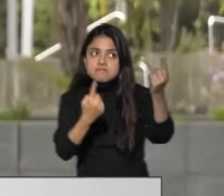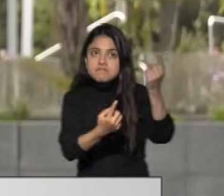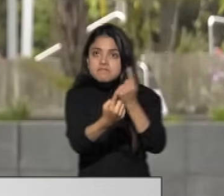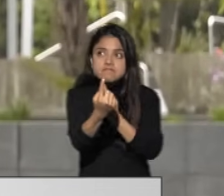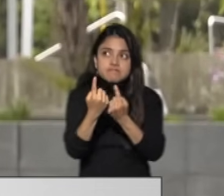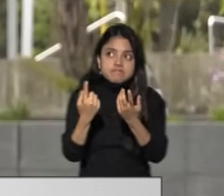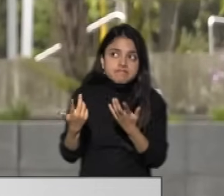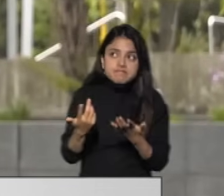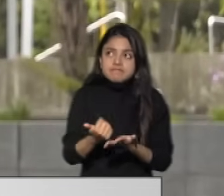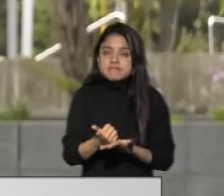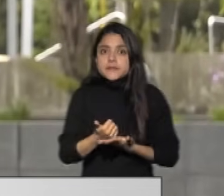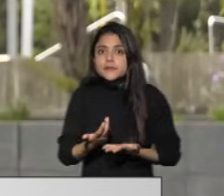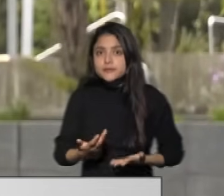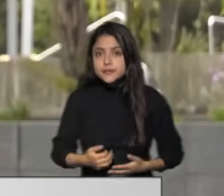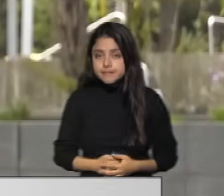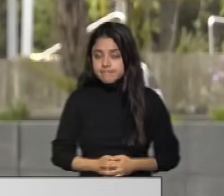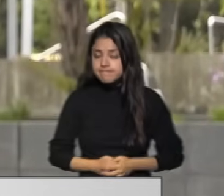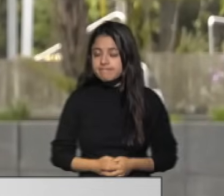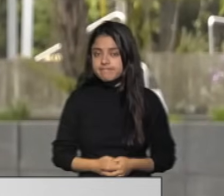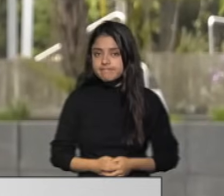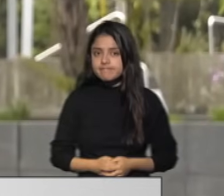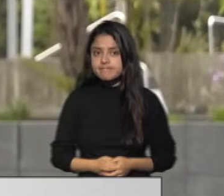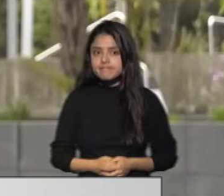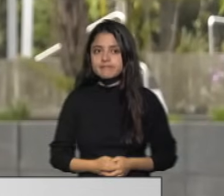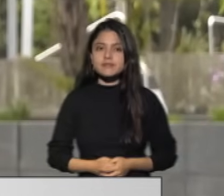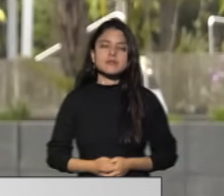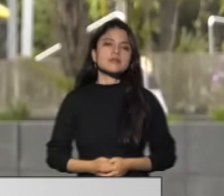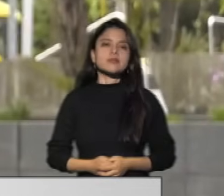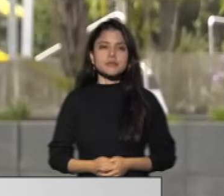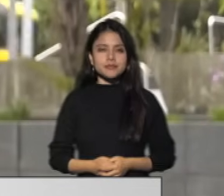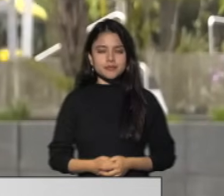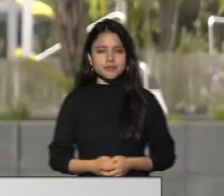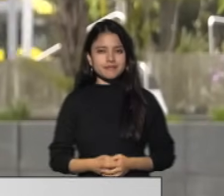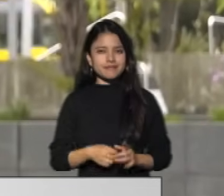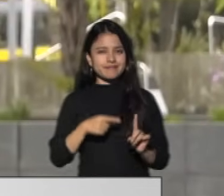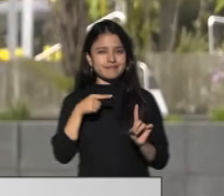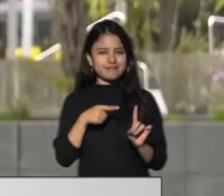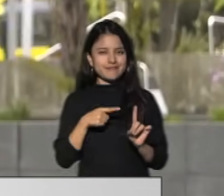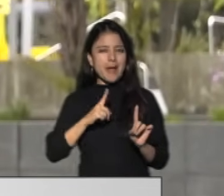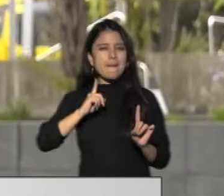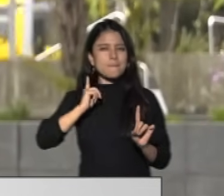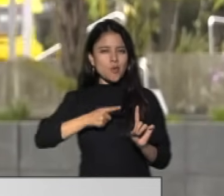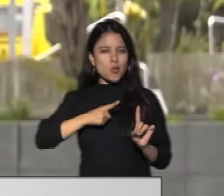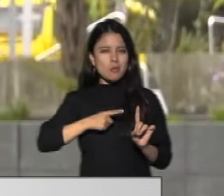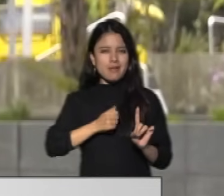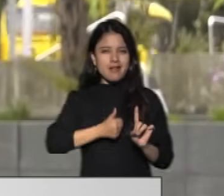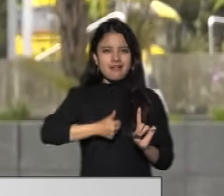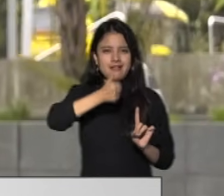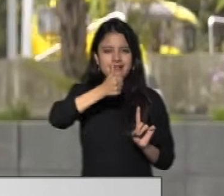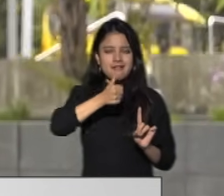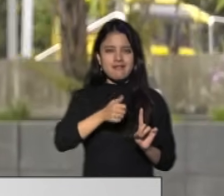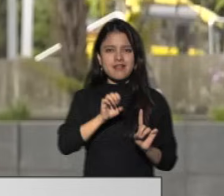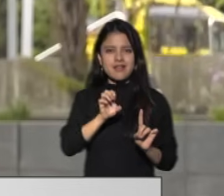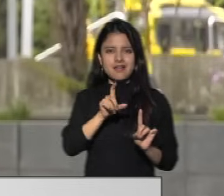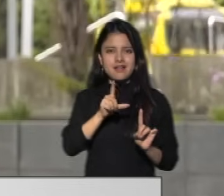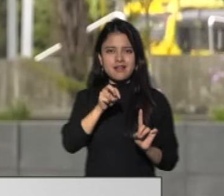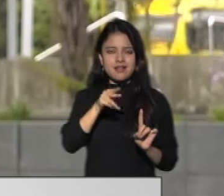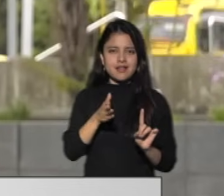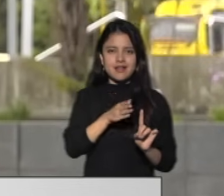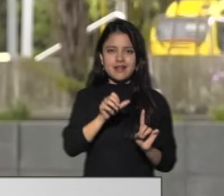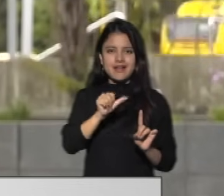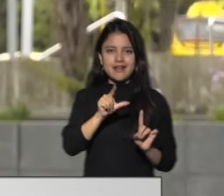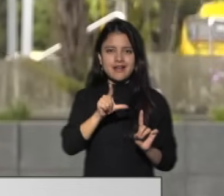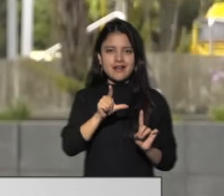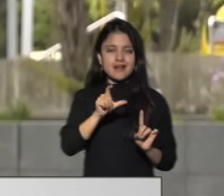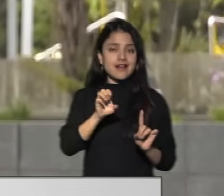colabore. Pues. Las investigaciones señalan a alias Alex, quien sería el jefe de la comisión del ELN que opera